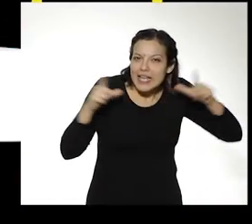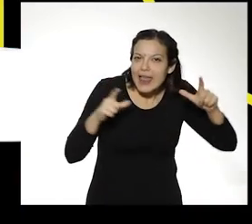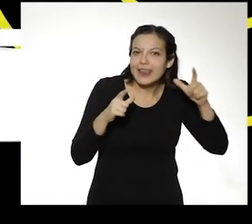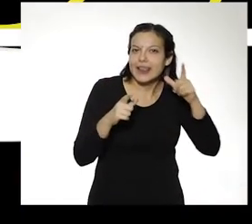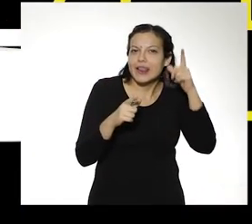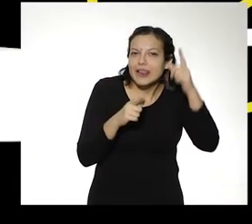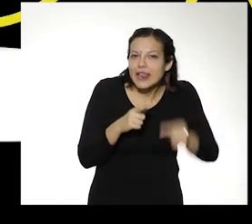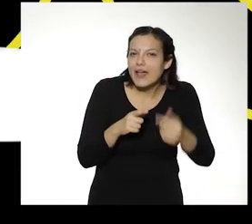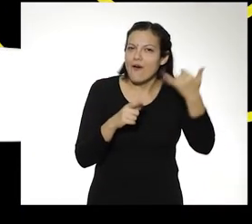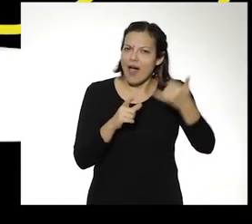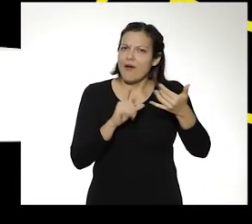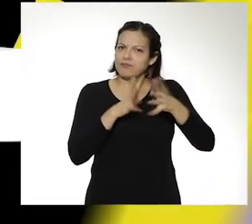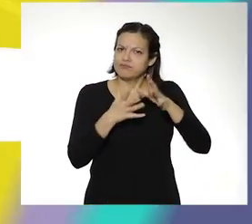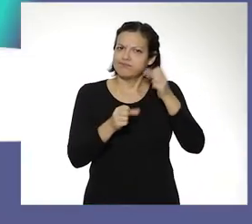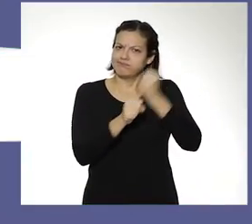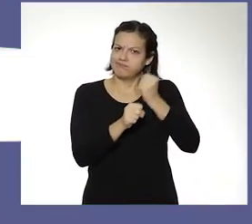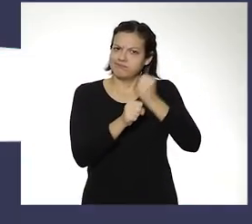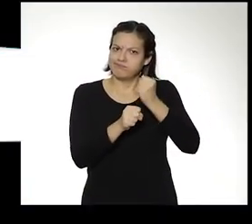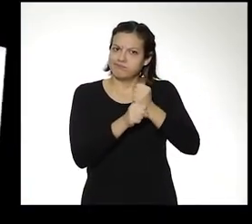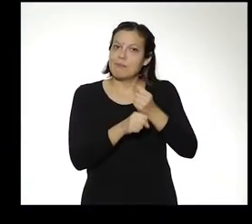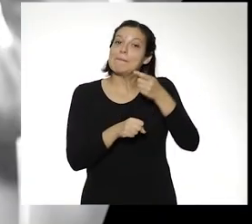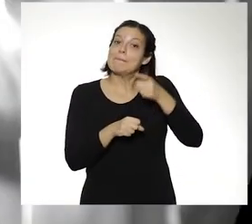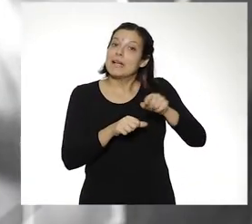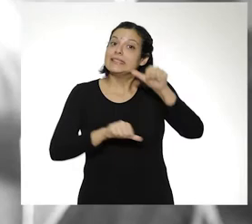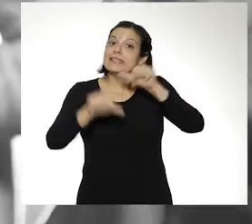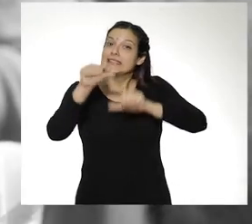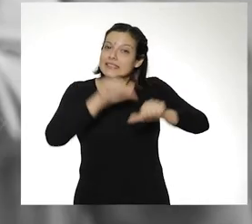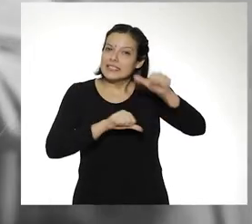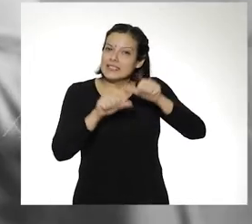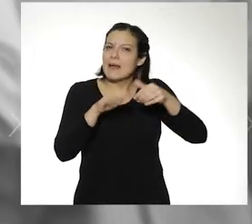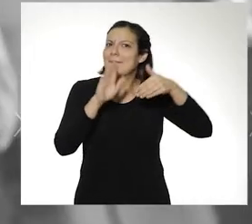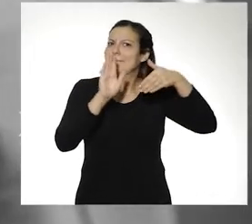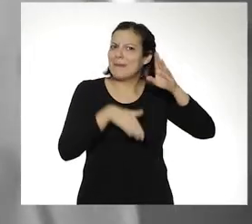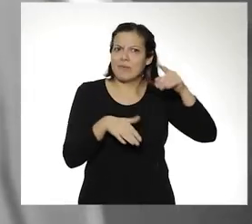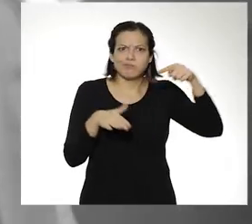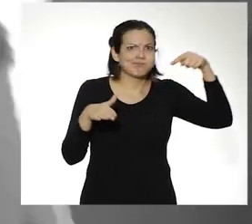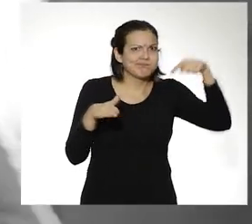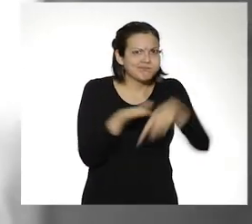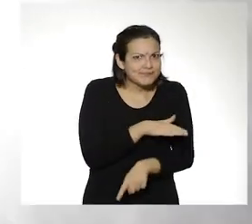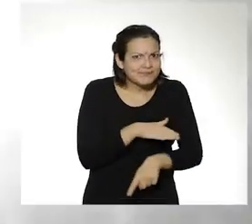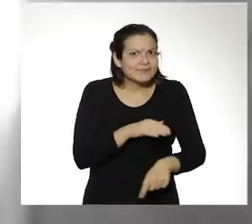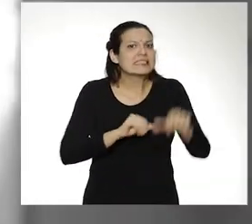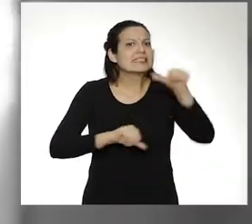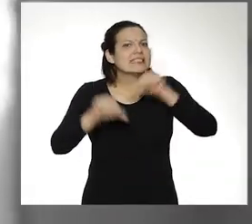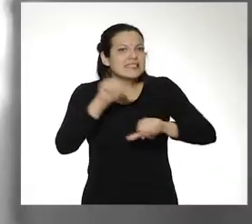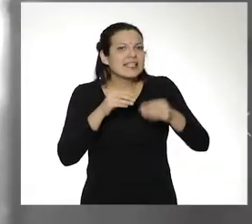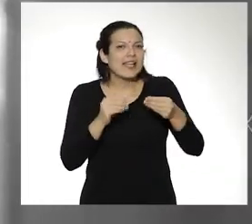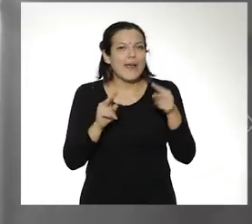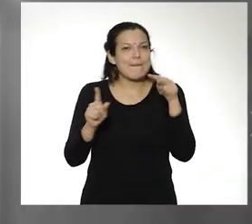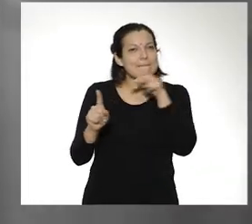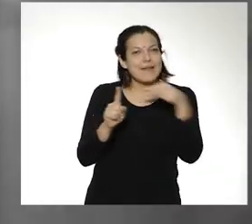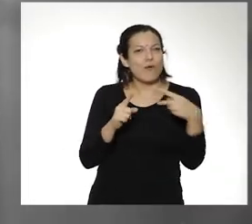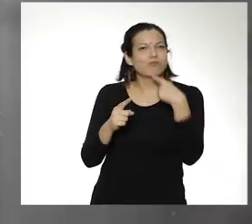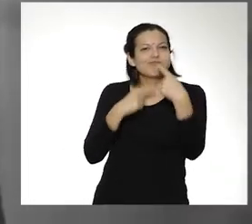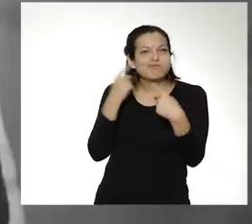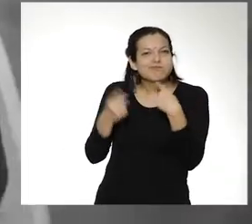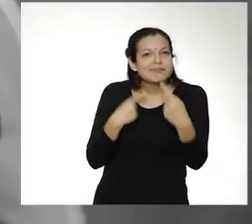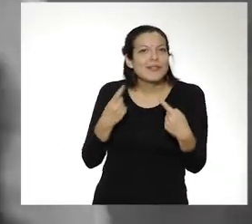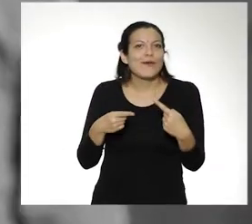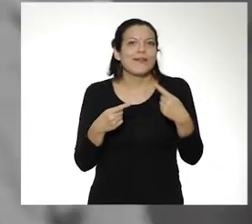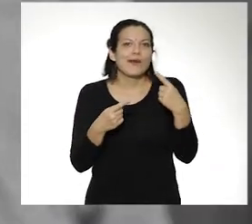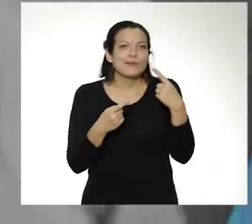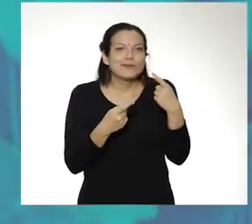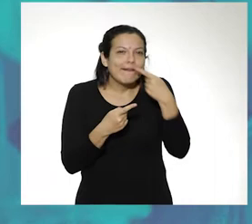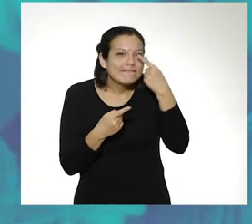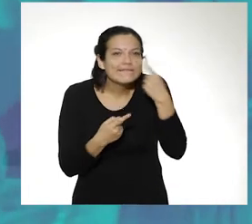tiene sus métodos. Pero la ciencia es mucho más que eso. La ciencia es una mirada preguntona, curiosa sobre las cosas que